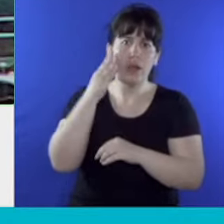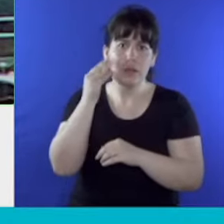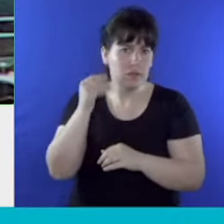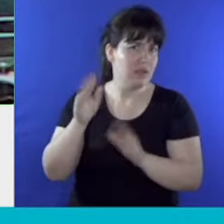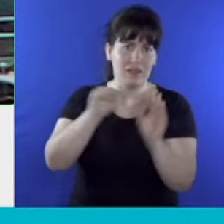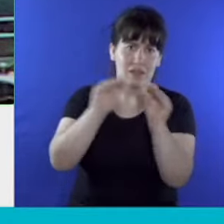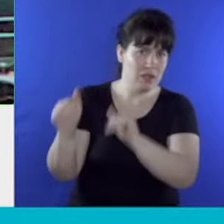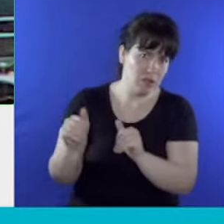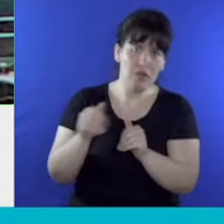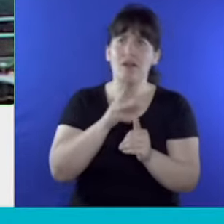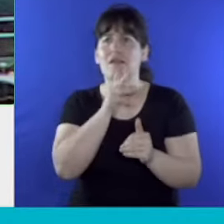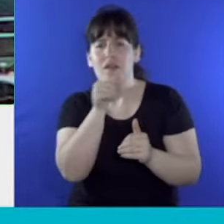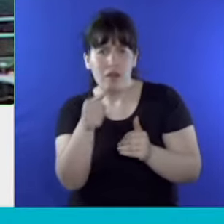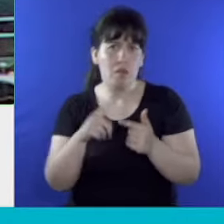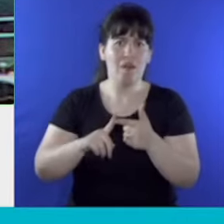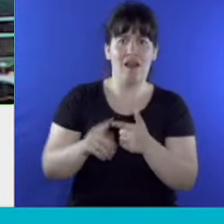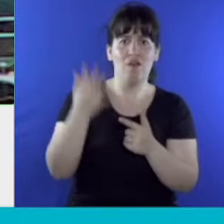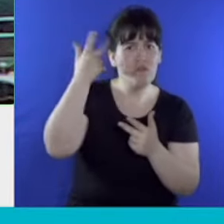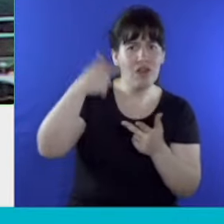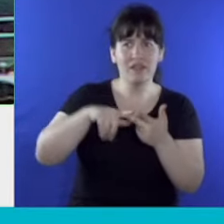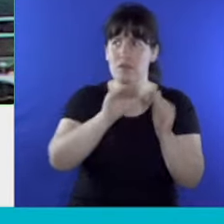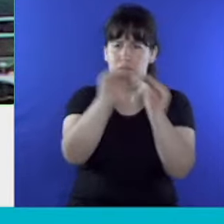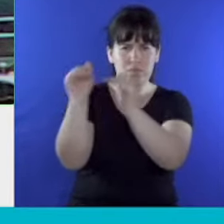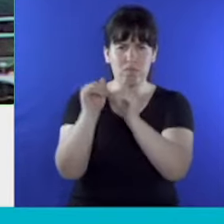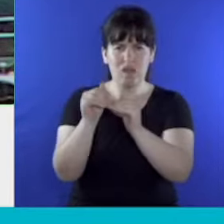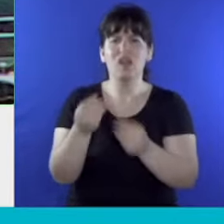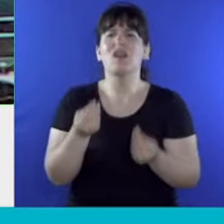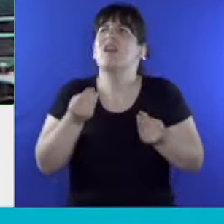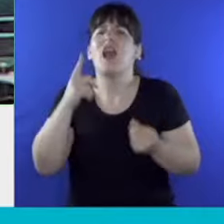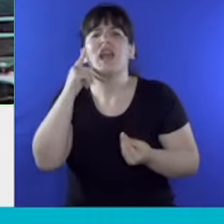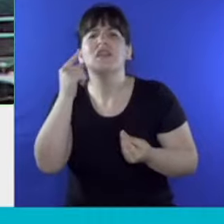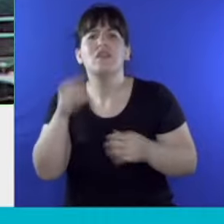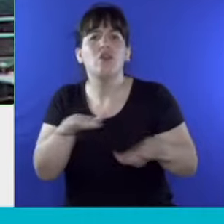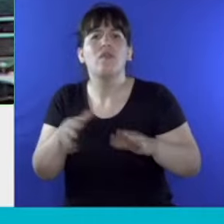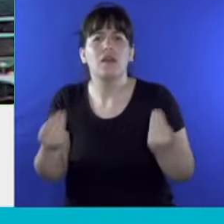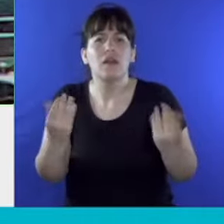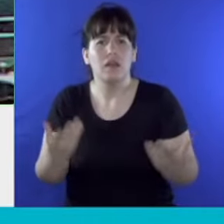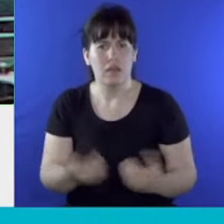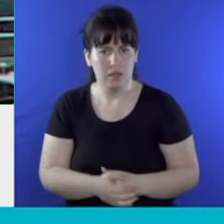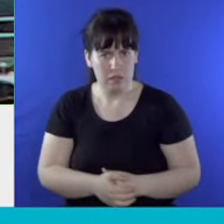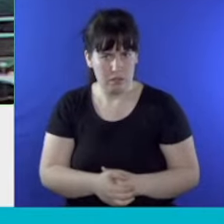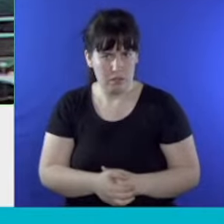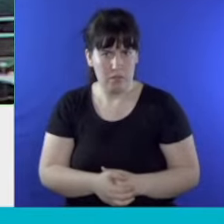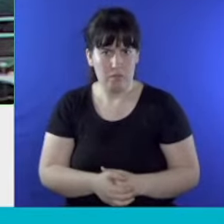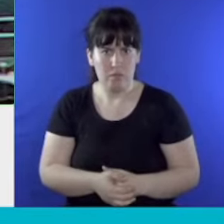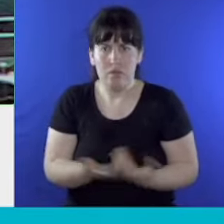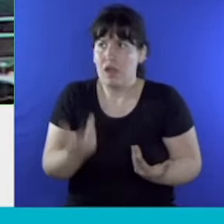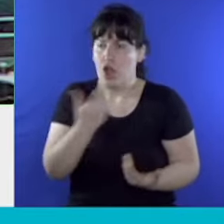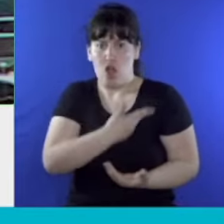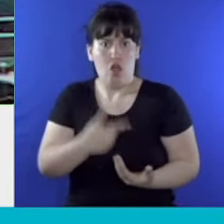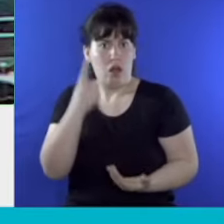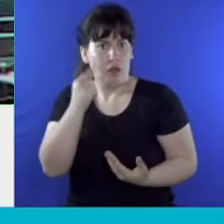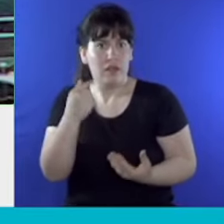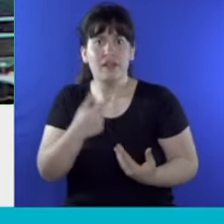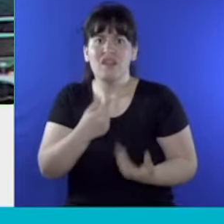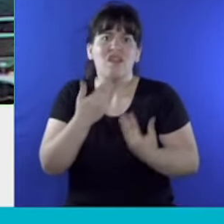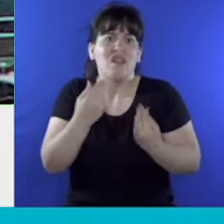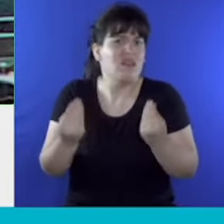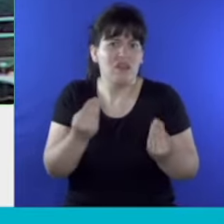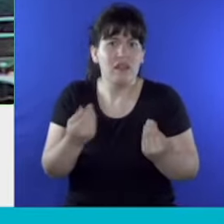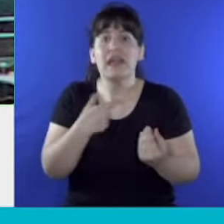tiene Alemania, tiene Francia. ¿Qué está haciendo Kicillof? ¿Qué estará haciendo el gobernador que quiere